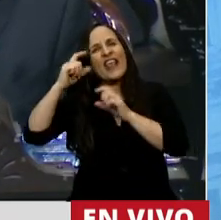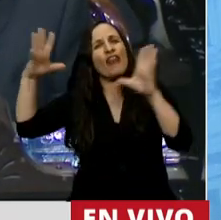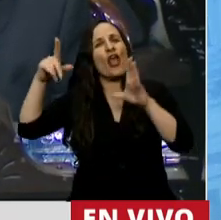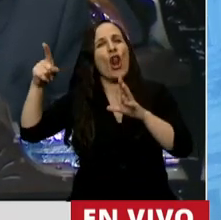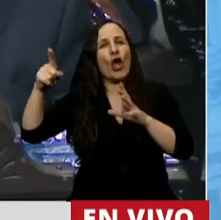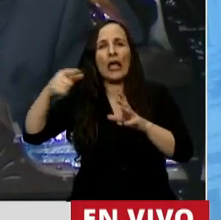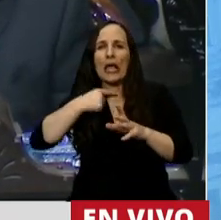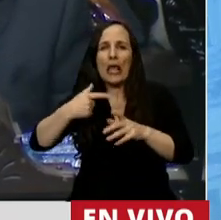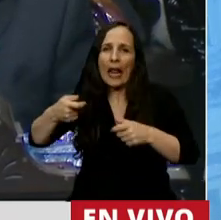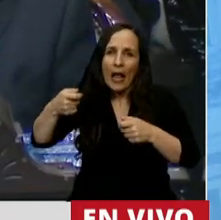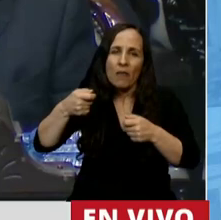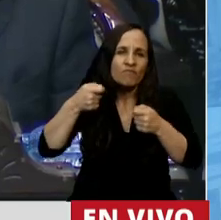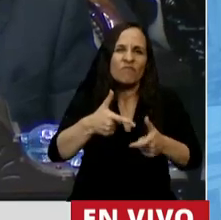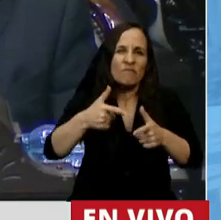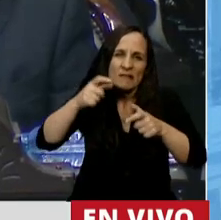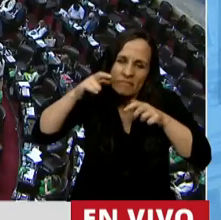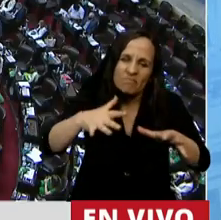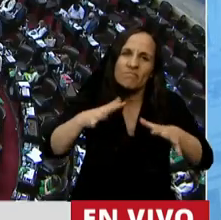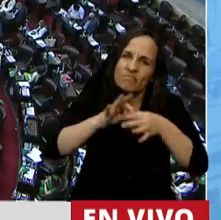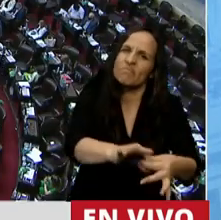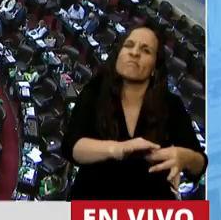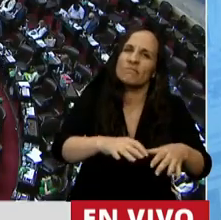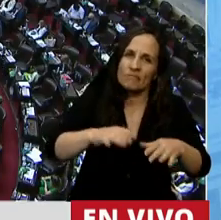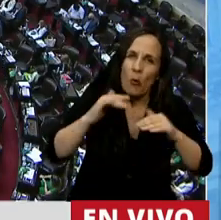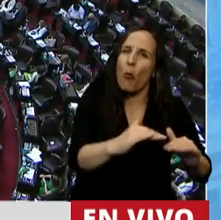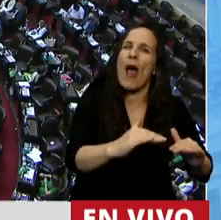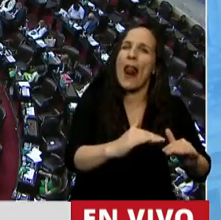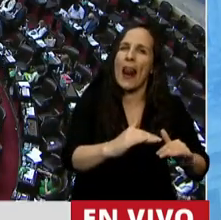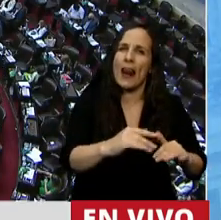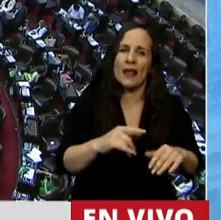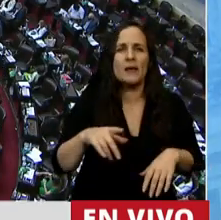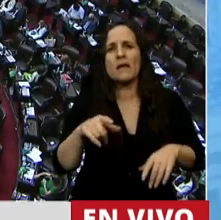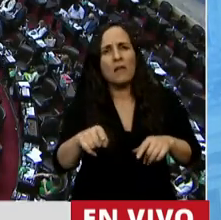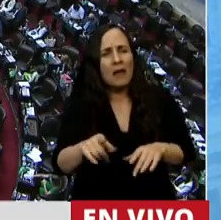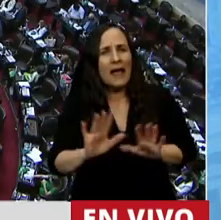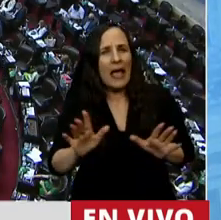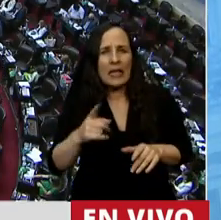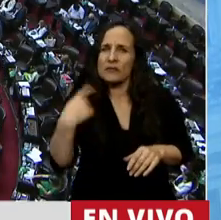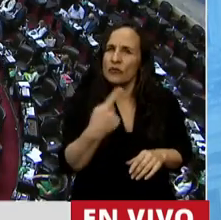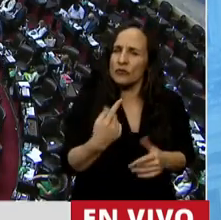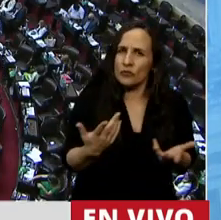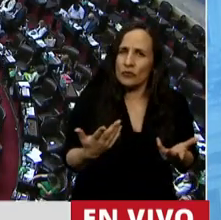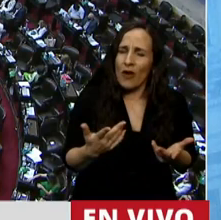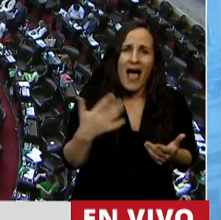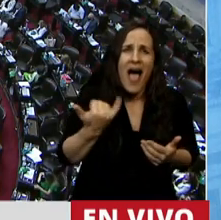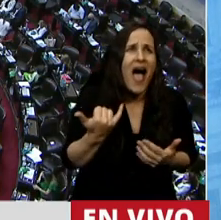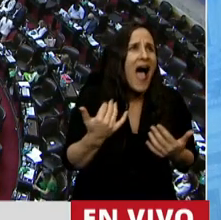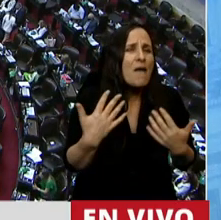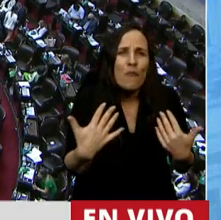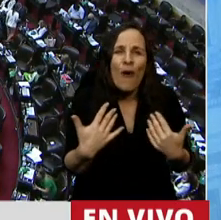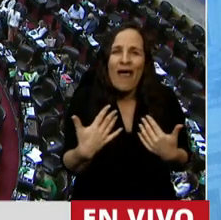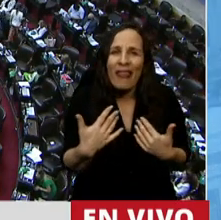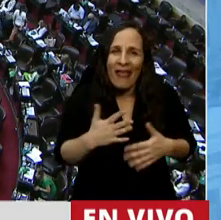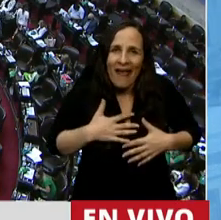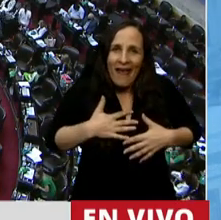que las mujeres seamos iguales que los hombres y, en consecuencia, que despreciemos esa hermosa capacidad que tenemos de dar vida. La